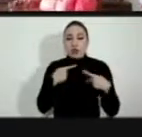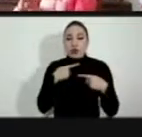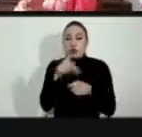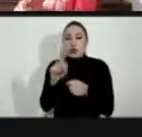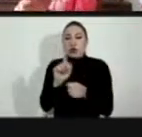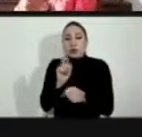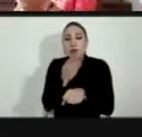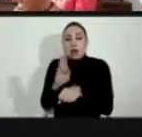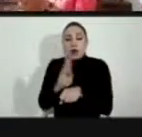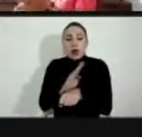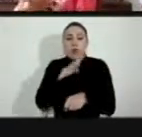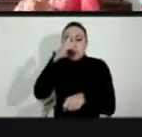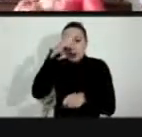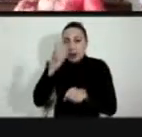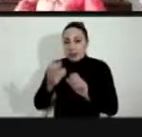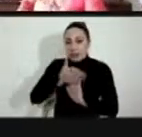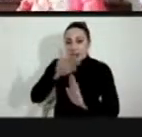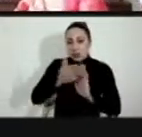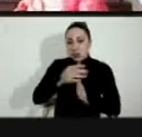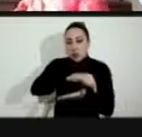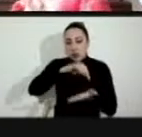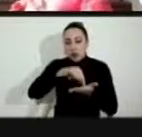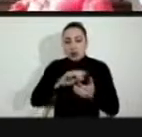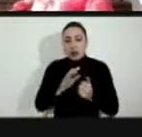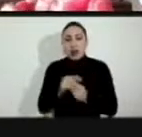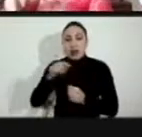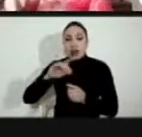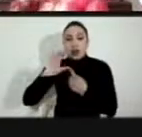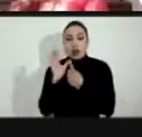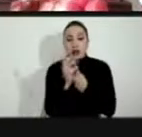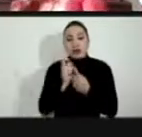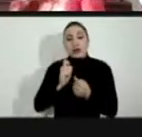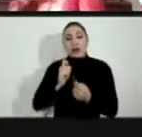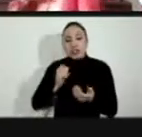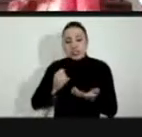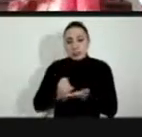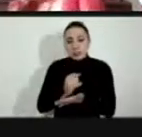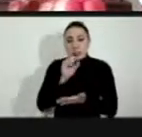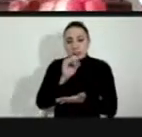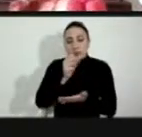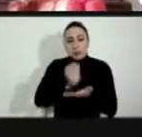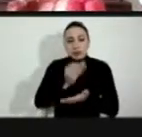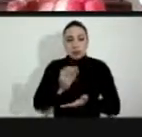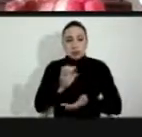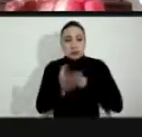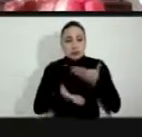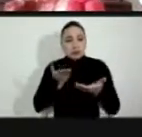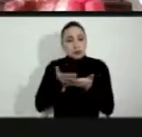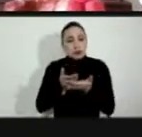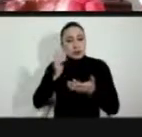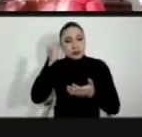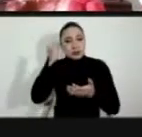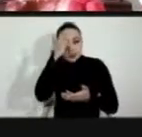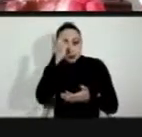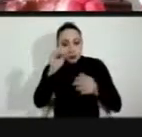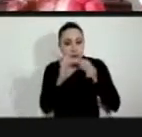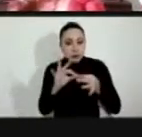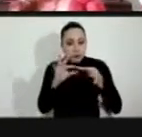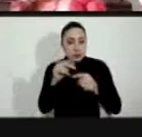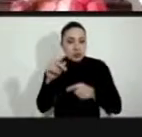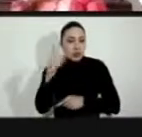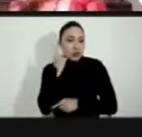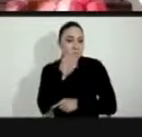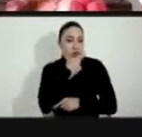obra. Por lo que esta dictaminadora estimó procedente su aprobación en los términos señalados por el diputado promovente. En consecuencia, se emitió el